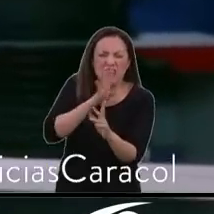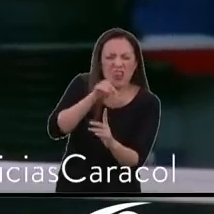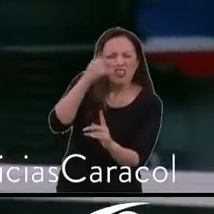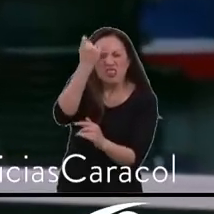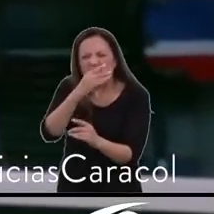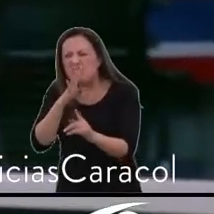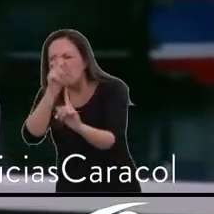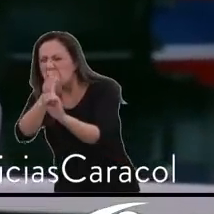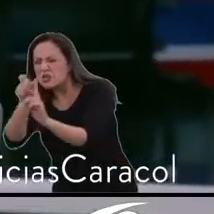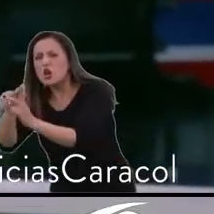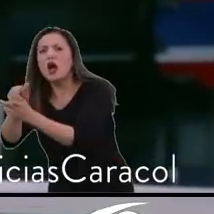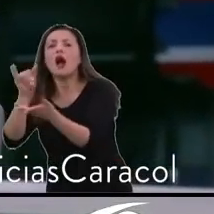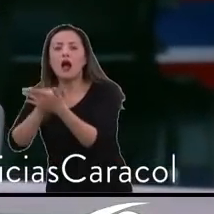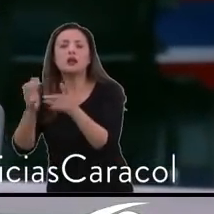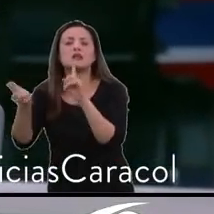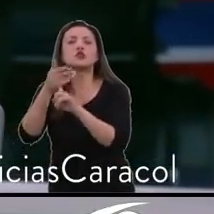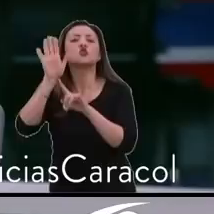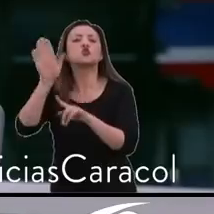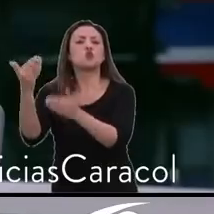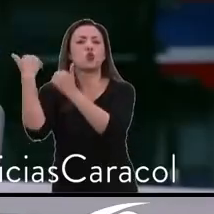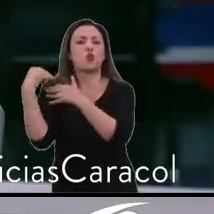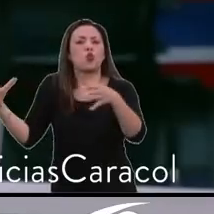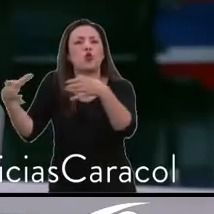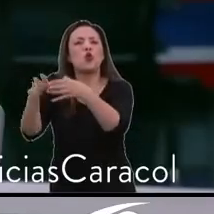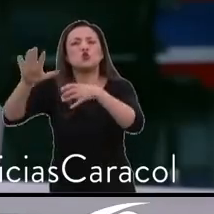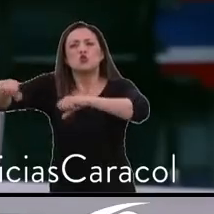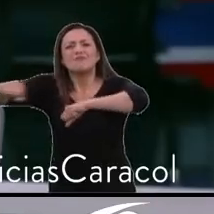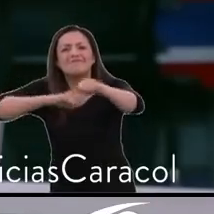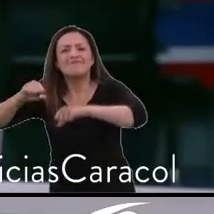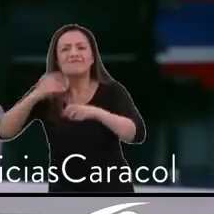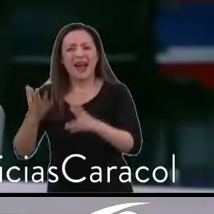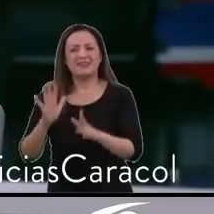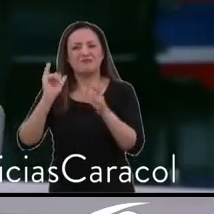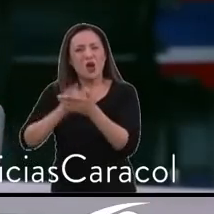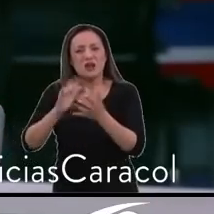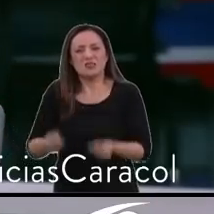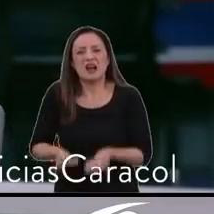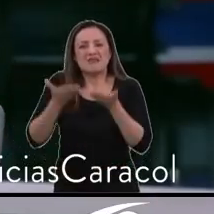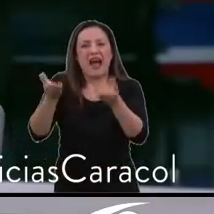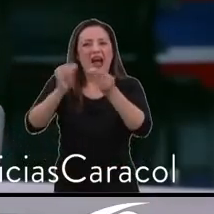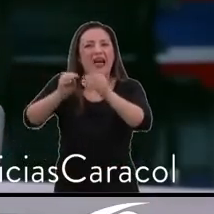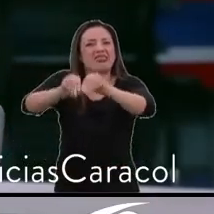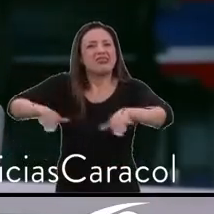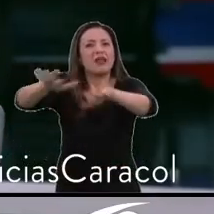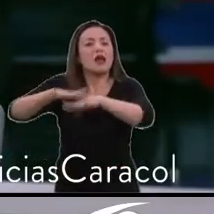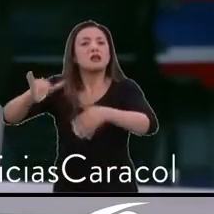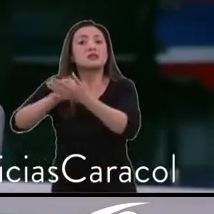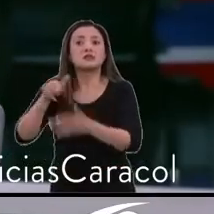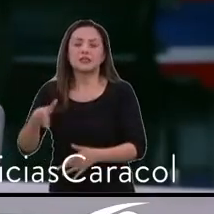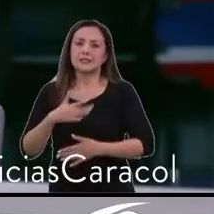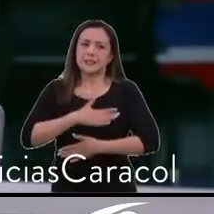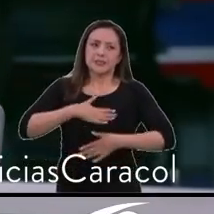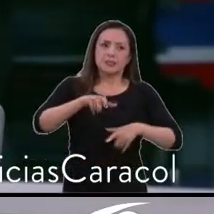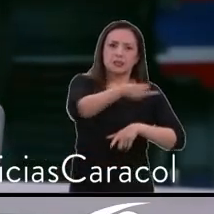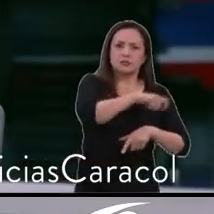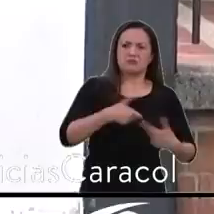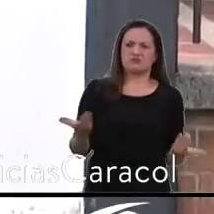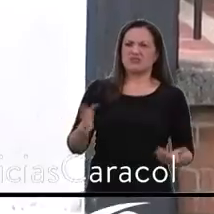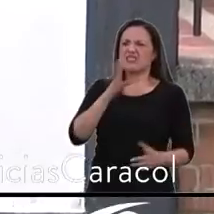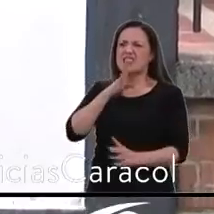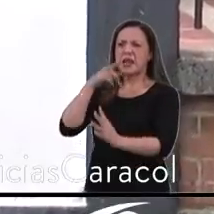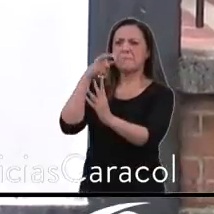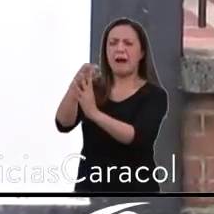tierras que estaba desaparecida el crimen generó rechazo entre los colectivos de víctimas aún se desconoce quién los asesinó